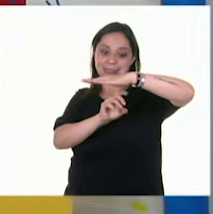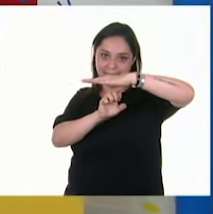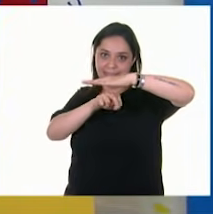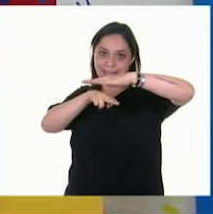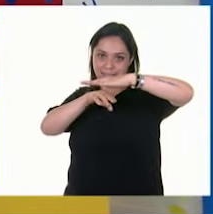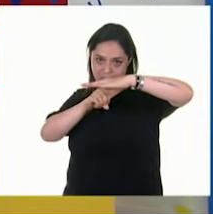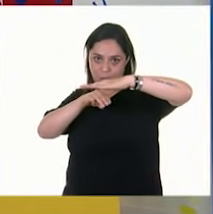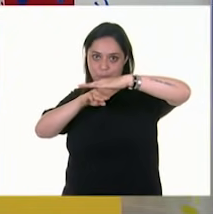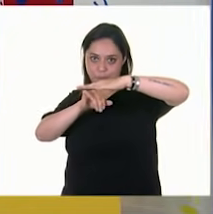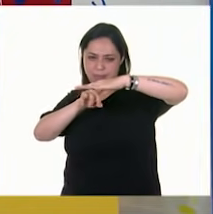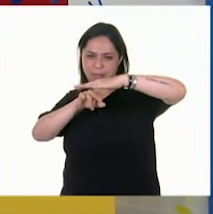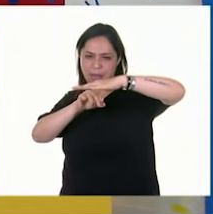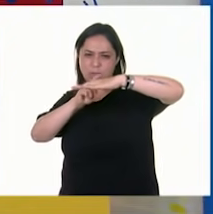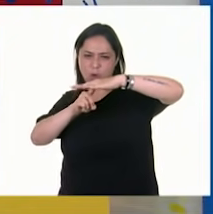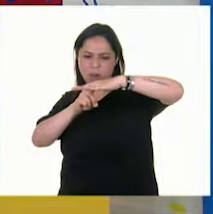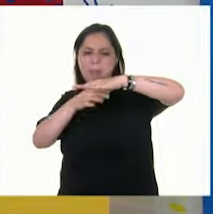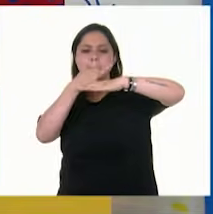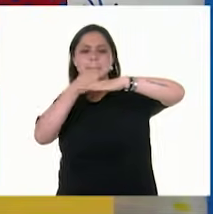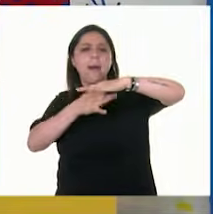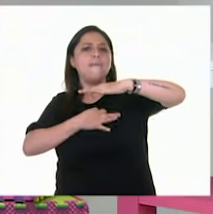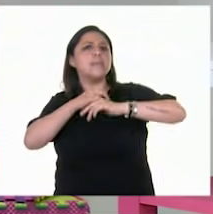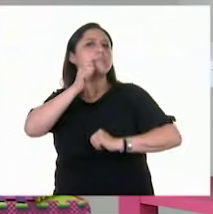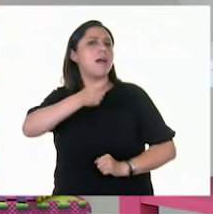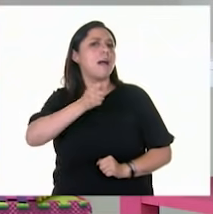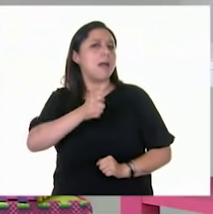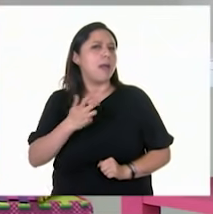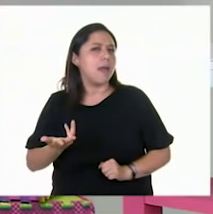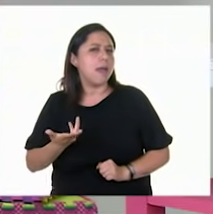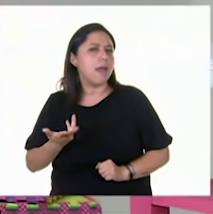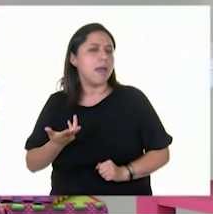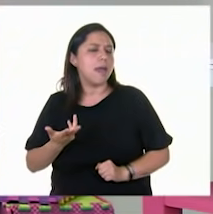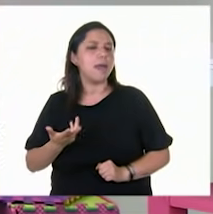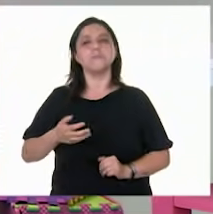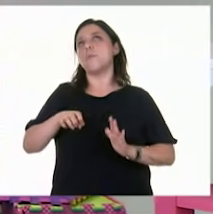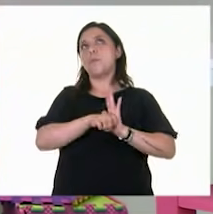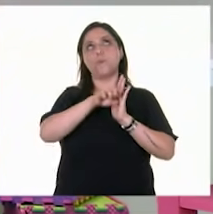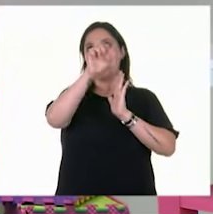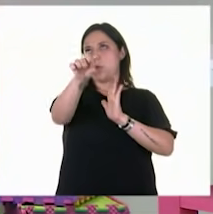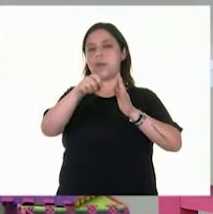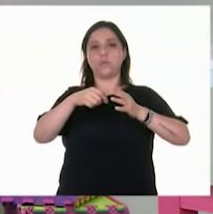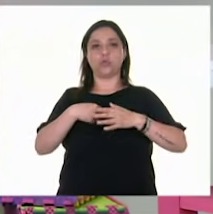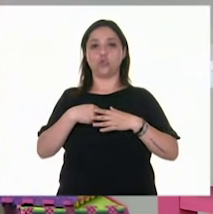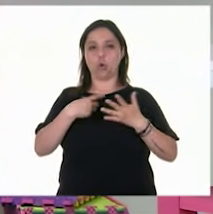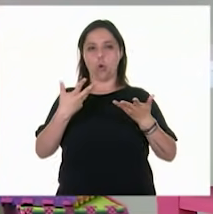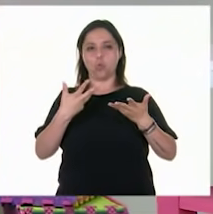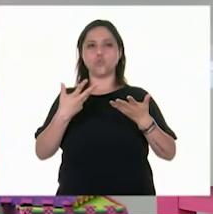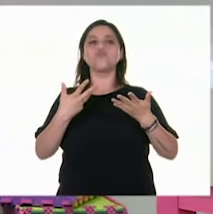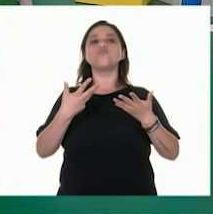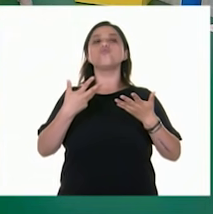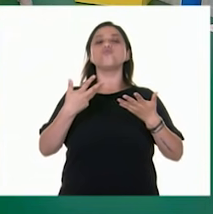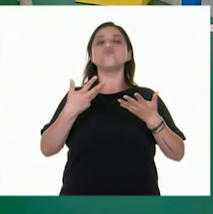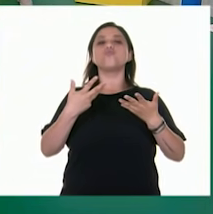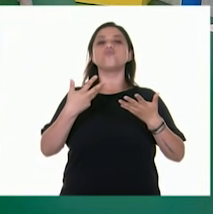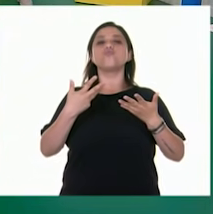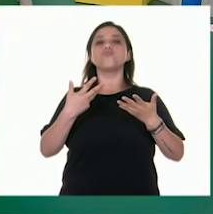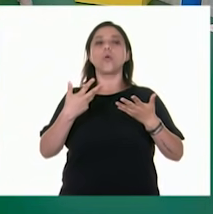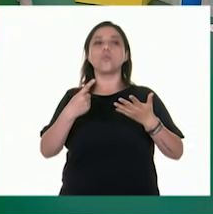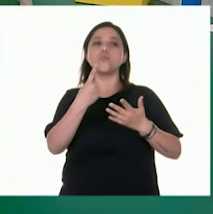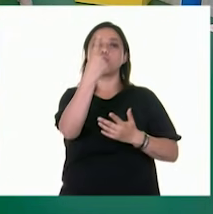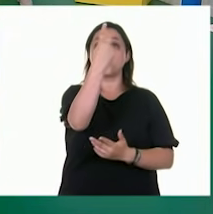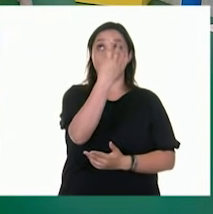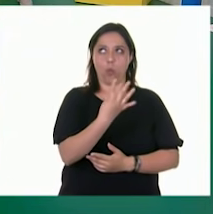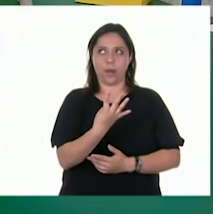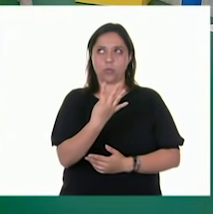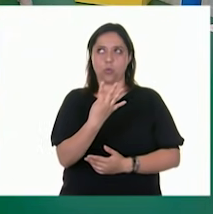el denominador qué nos está dando a entender, Mariana? A ver, entonces, por ejemplo, si yo tengo un cuarto, ¿no? Uh-huh. Entonces,